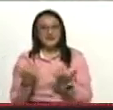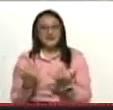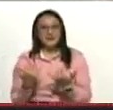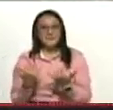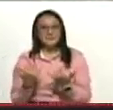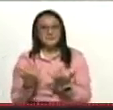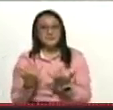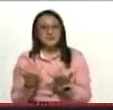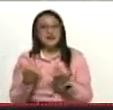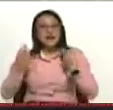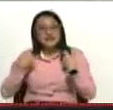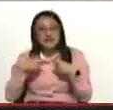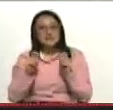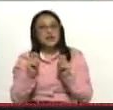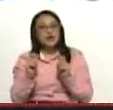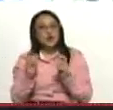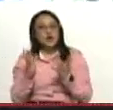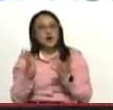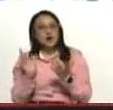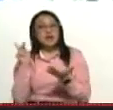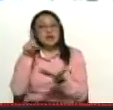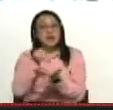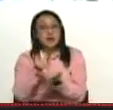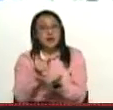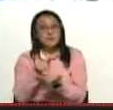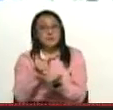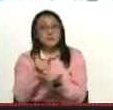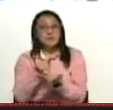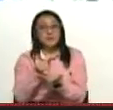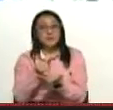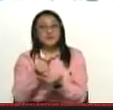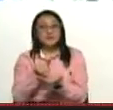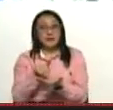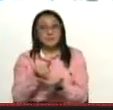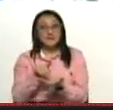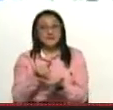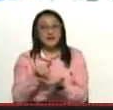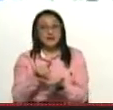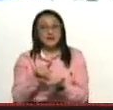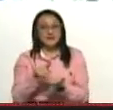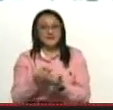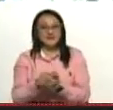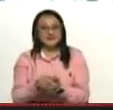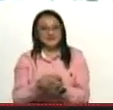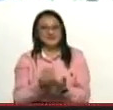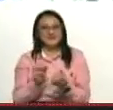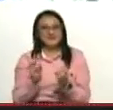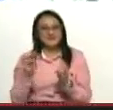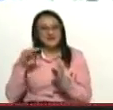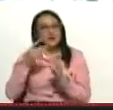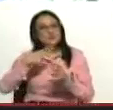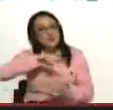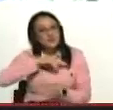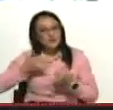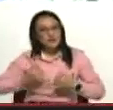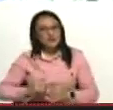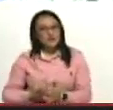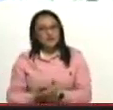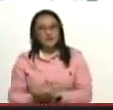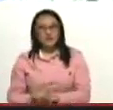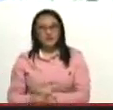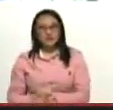que han tratado de evitar que lleguemos a nuestra meta de criar estos hijos